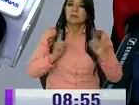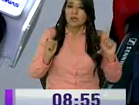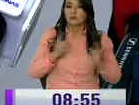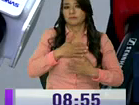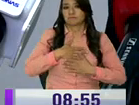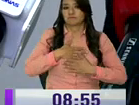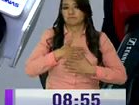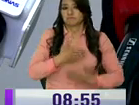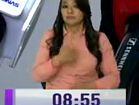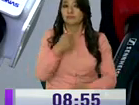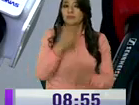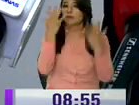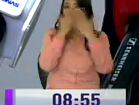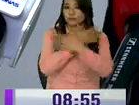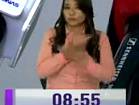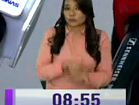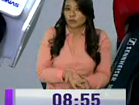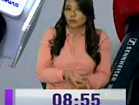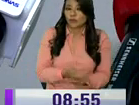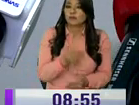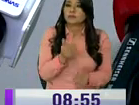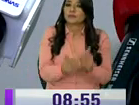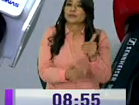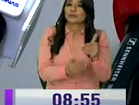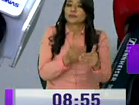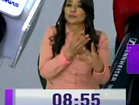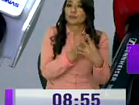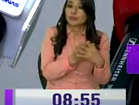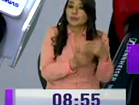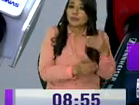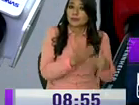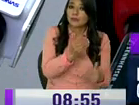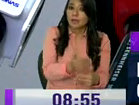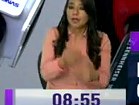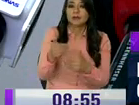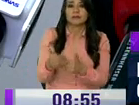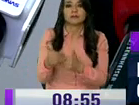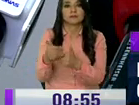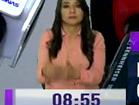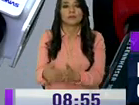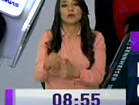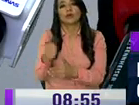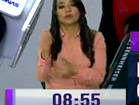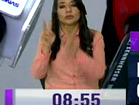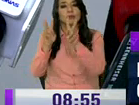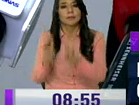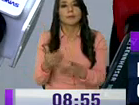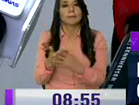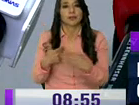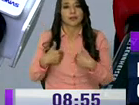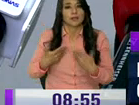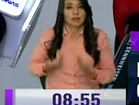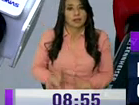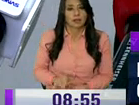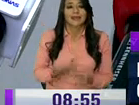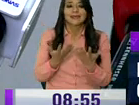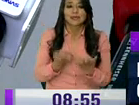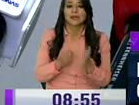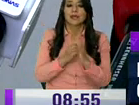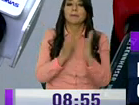Lamentablemente confundió el proceso penal con materias no penales, pretendiendo